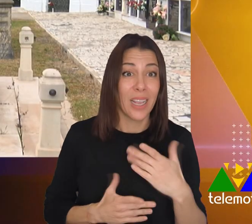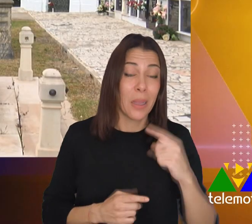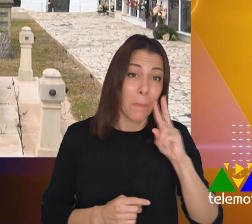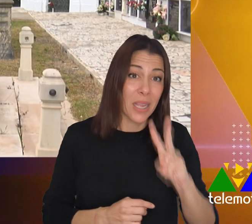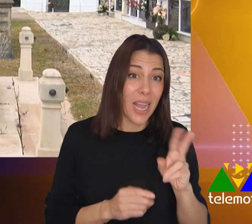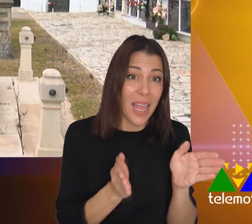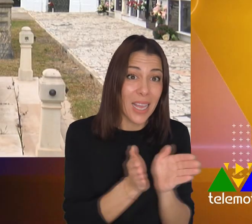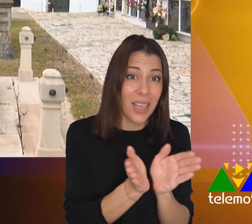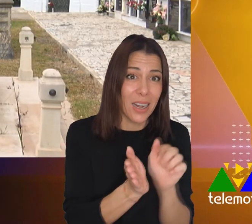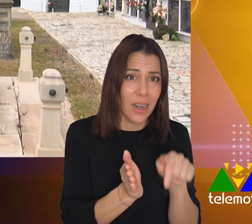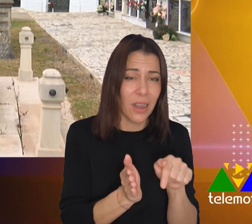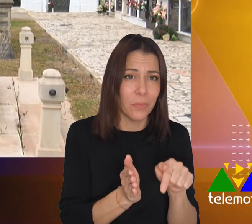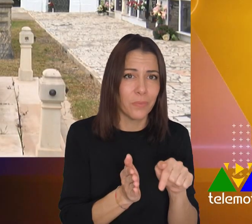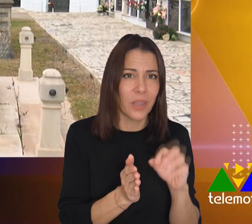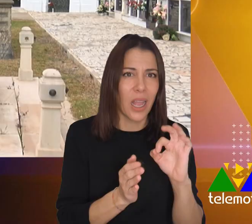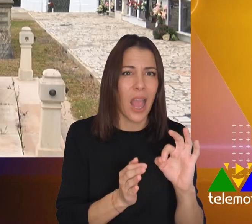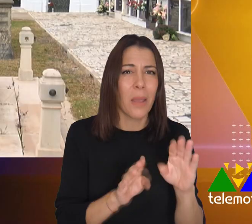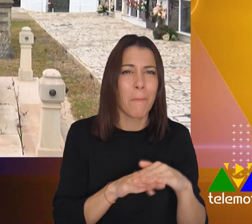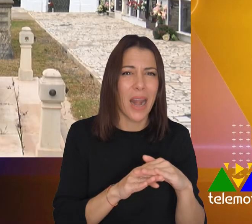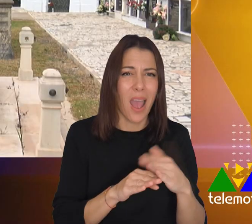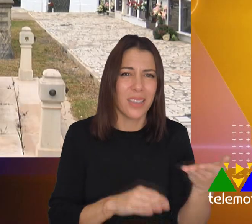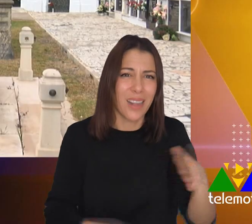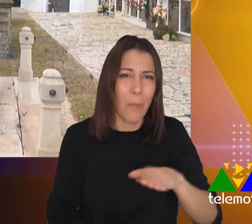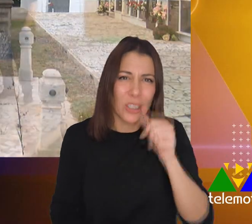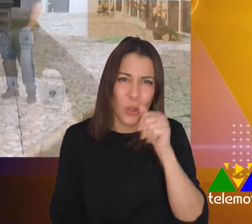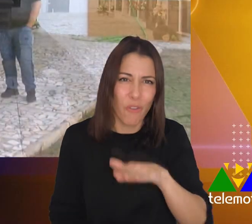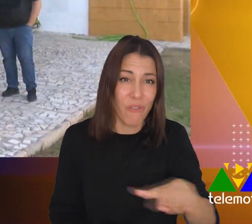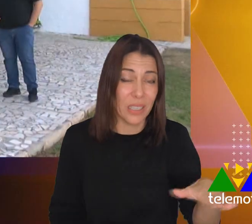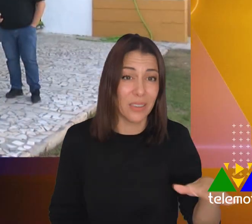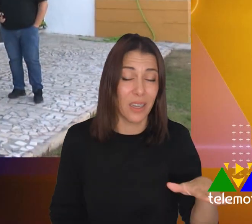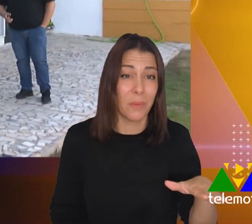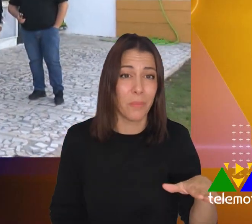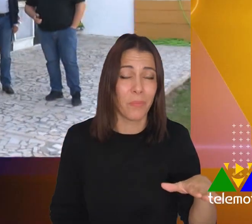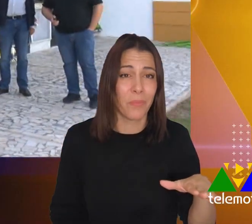esquinas se dedicó para enterramientos infantiles. Y